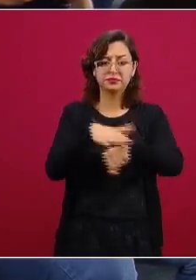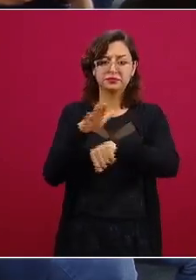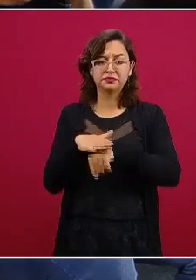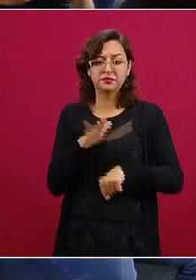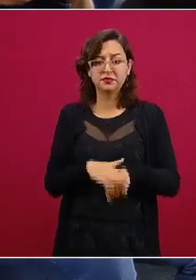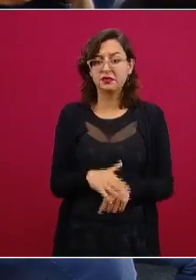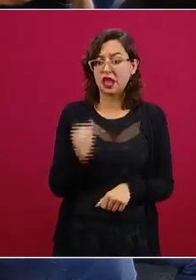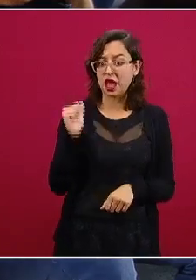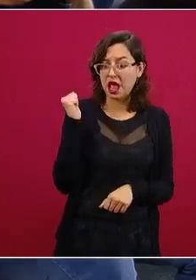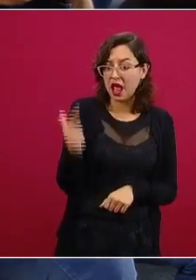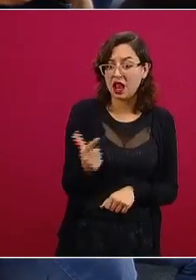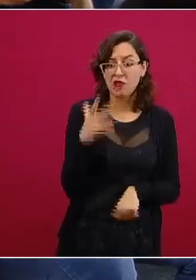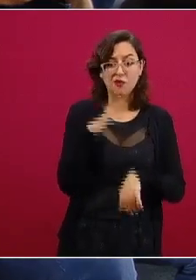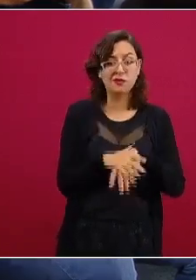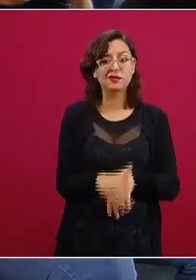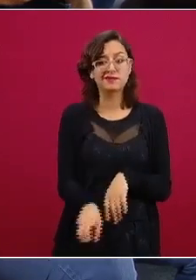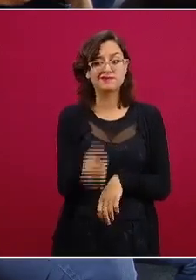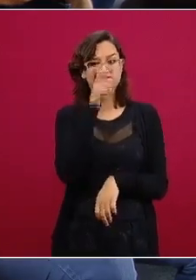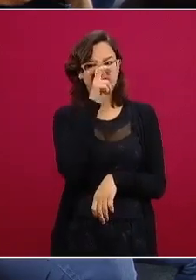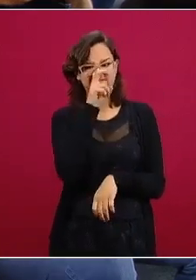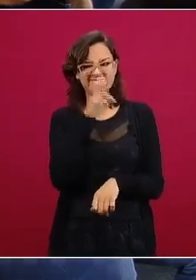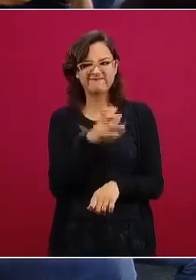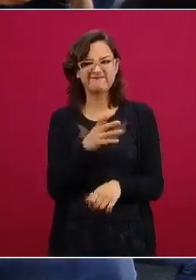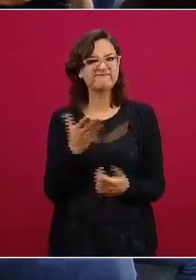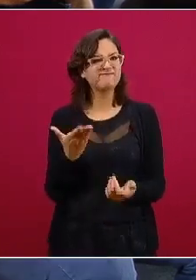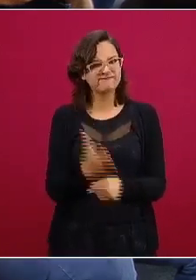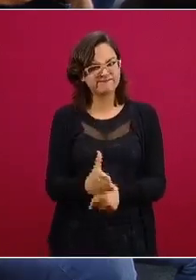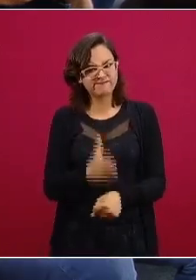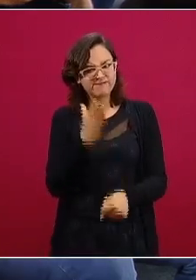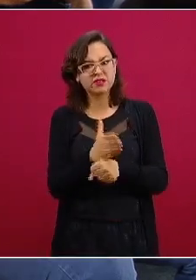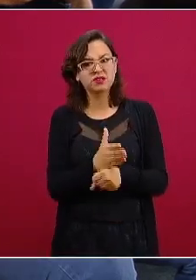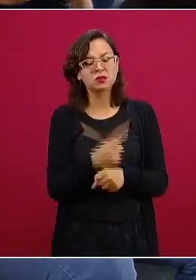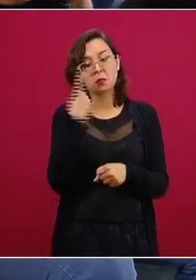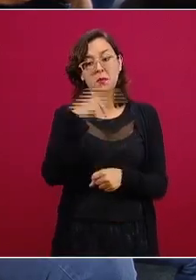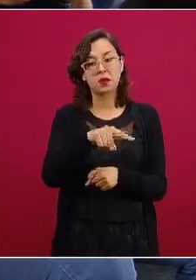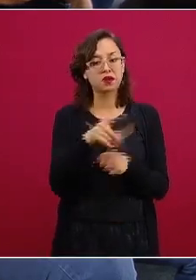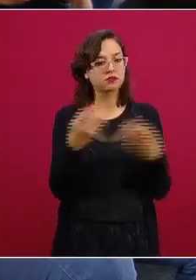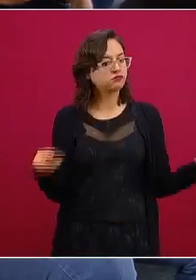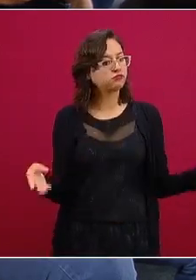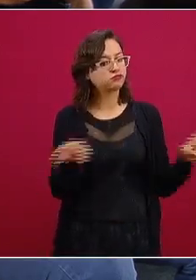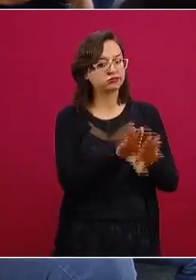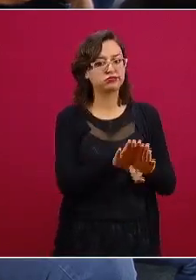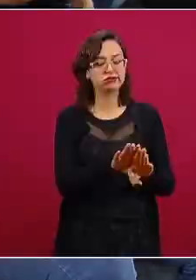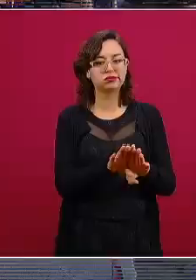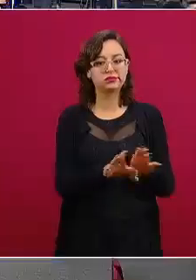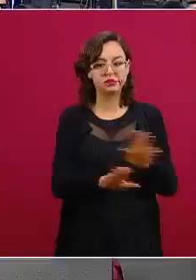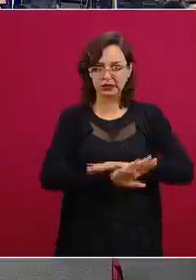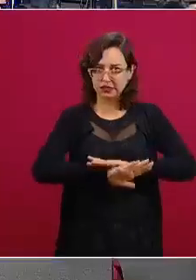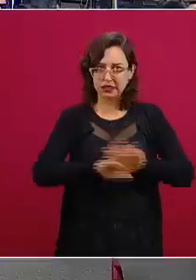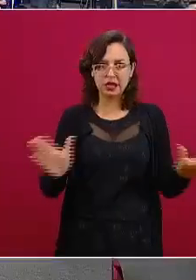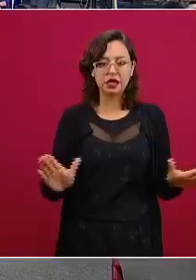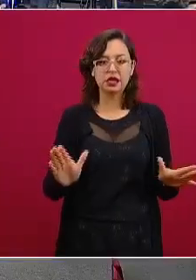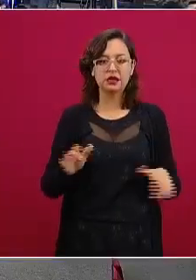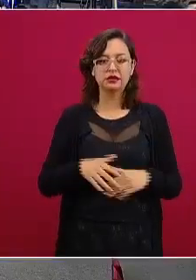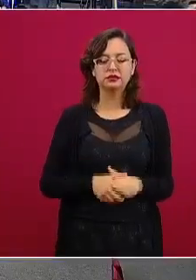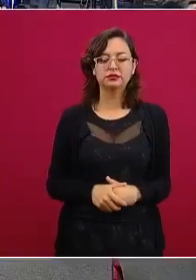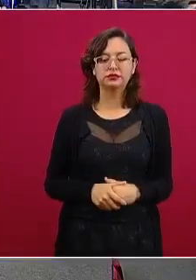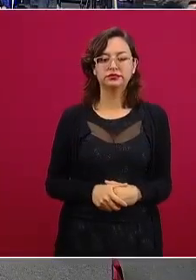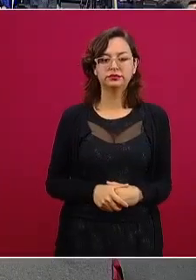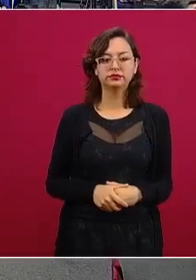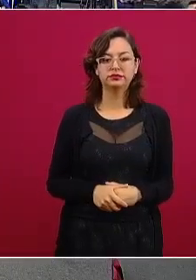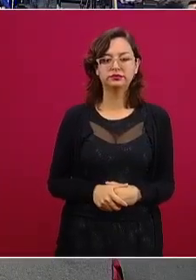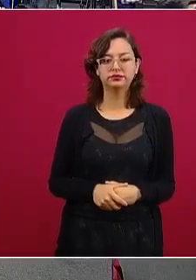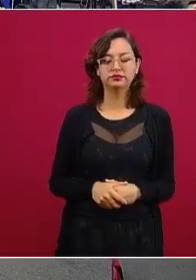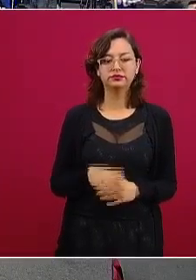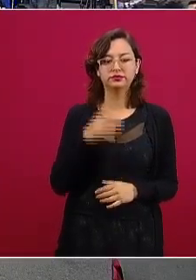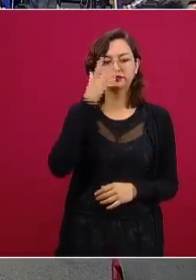hay alguna medida todavía más dura para que dejen de trabajar esas empresas, señor presidente? Pues todo es